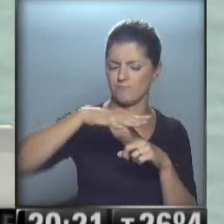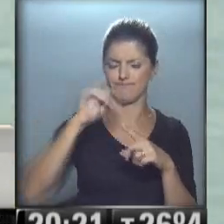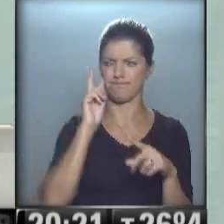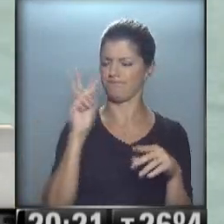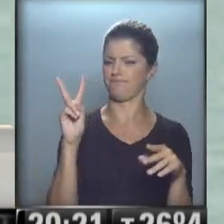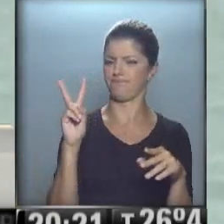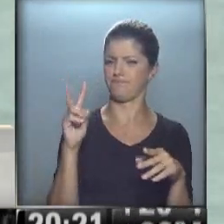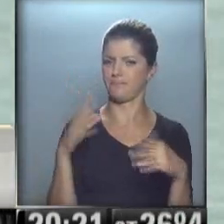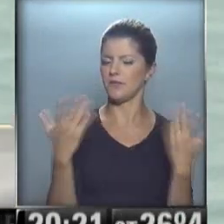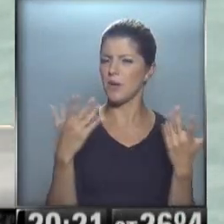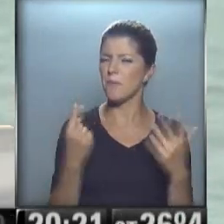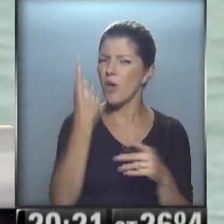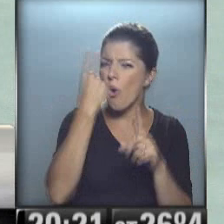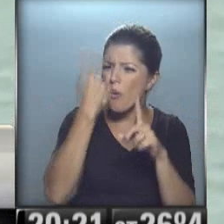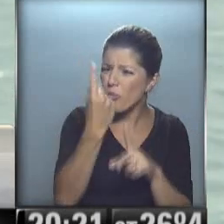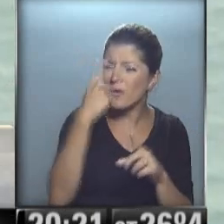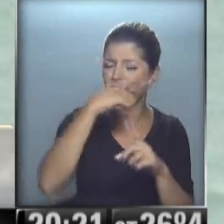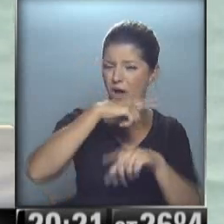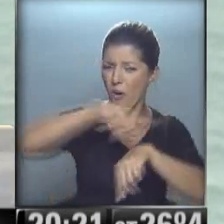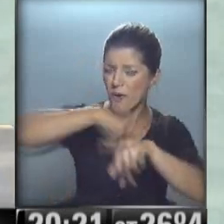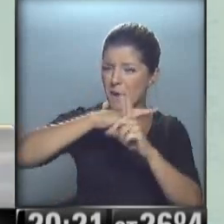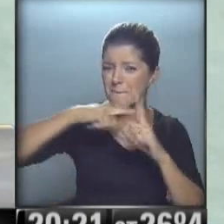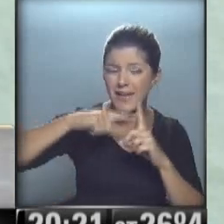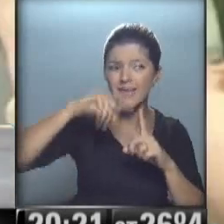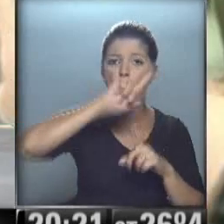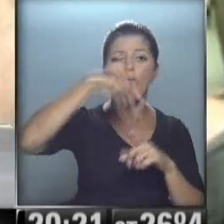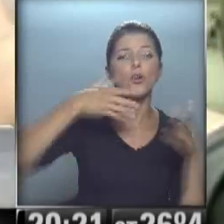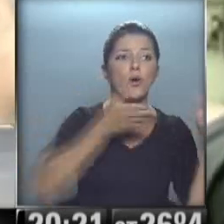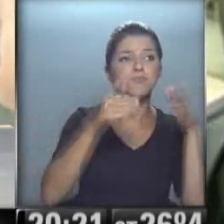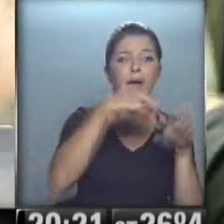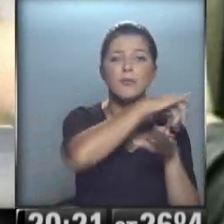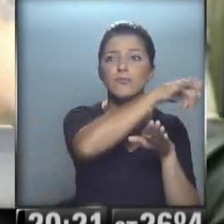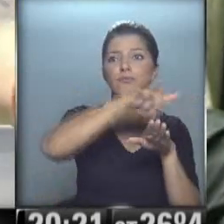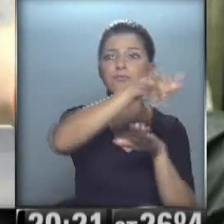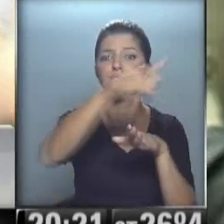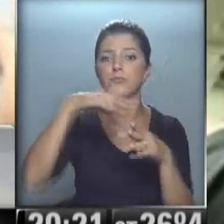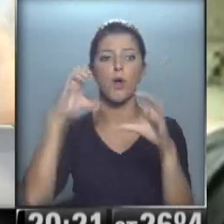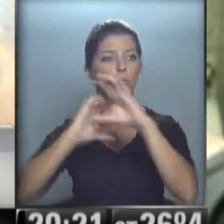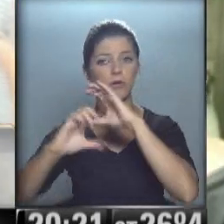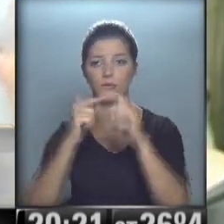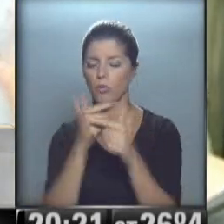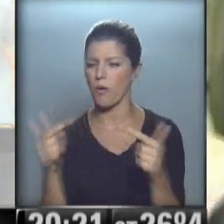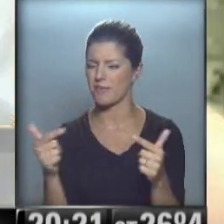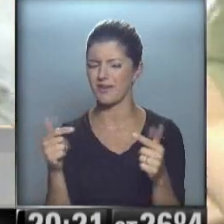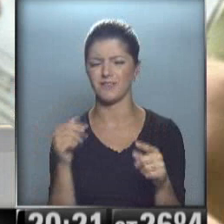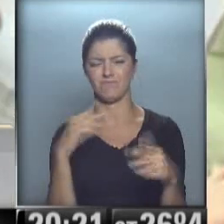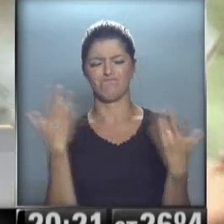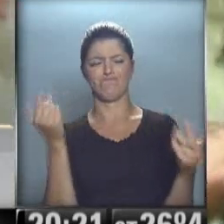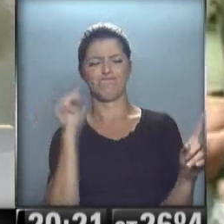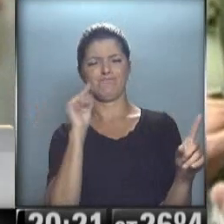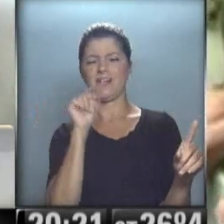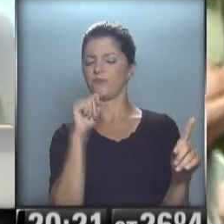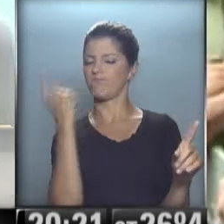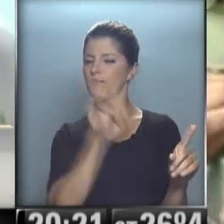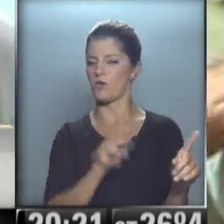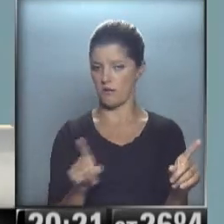novedoso. Pero voló una hora y media por afuera de su ruta sin ningún tipo de comunicación con nadie. Esto es lo que llama realmente la